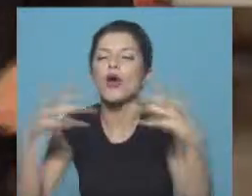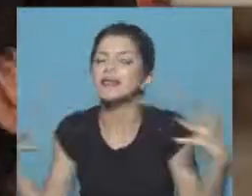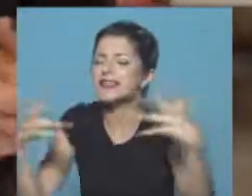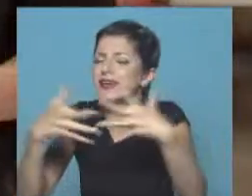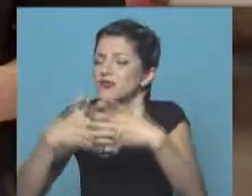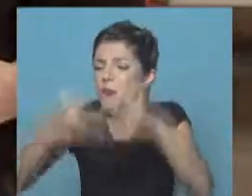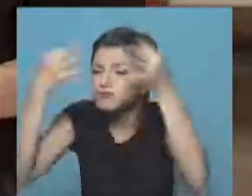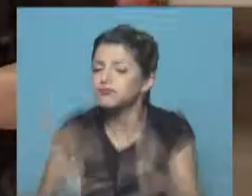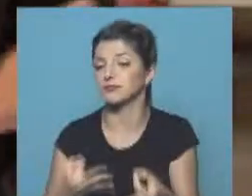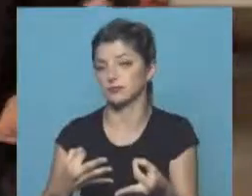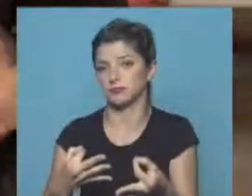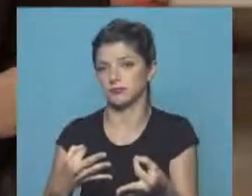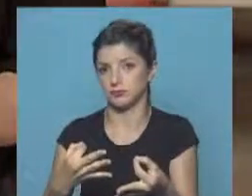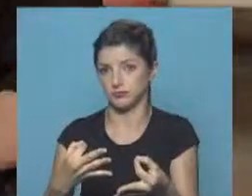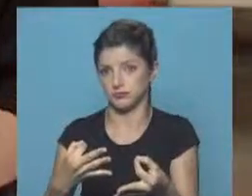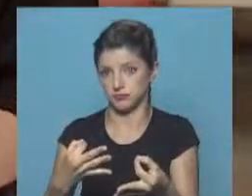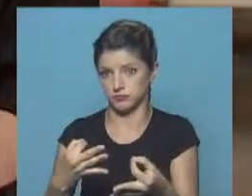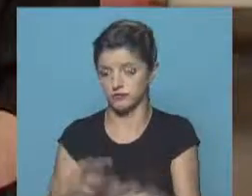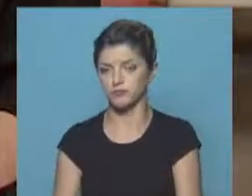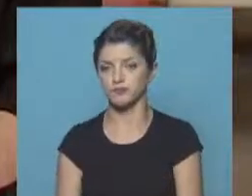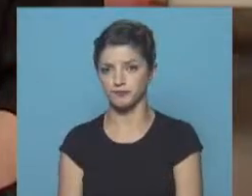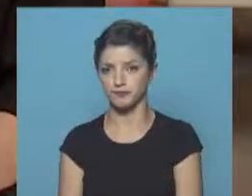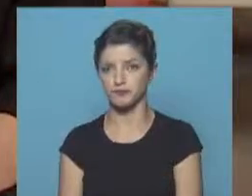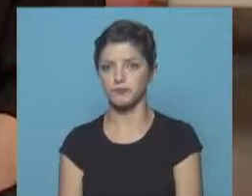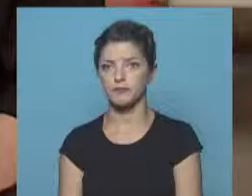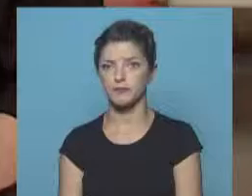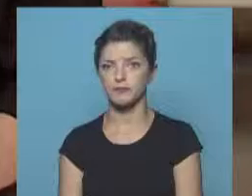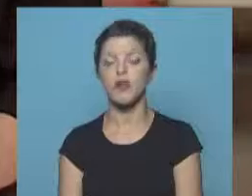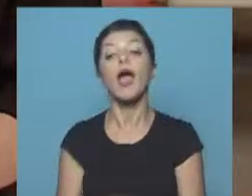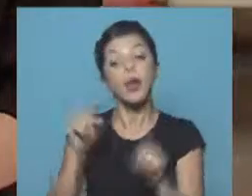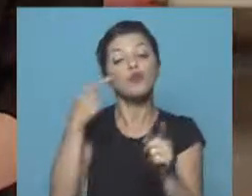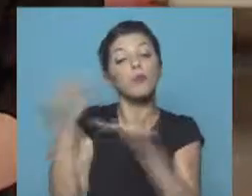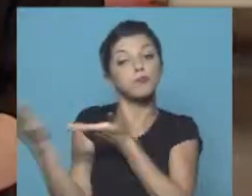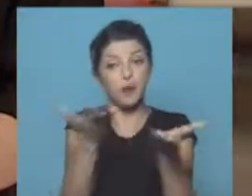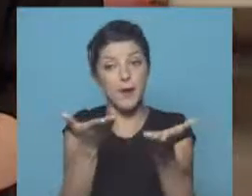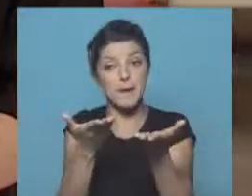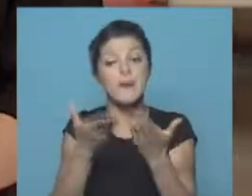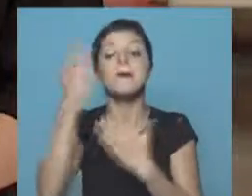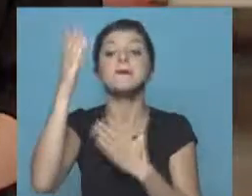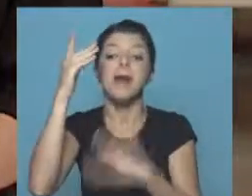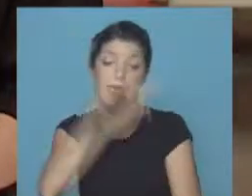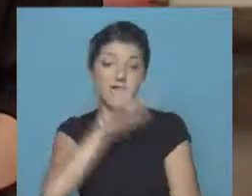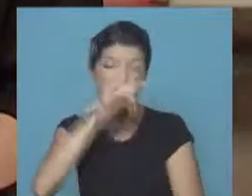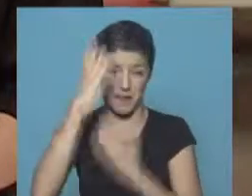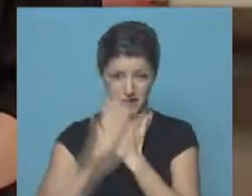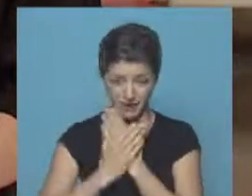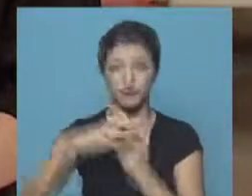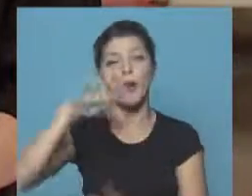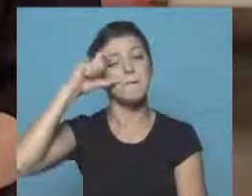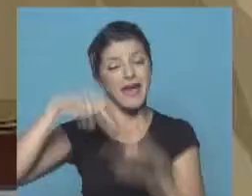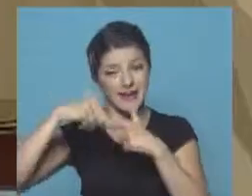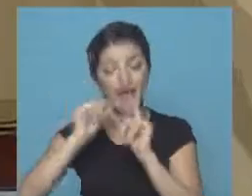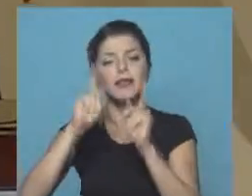con, digamos, con las comunidades en las cuales se instalen. Lo presentó el jefe de gabinete Marcos Peña, quien también se refirió al tema